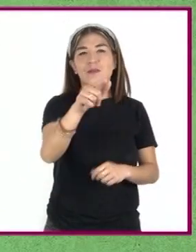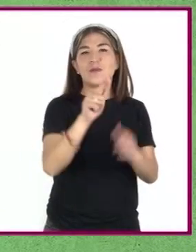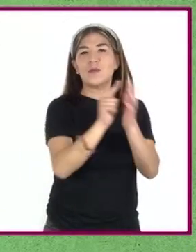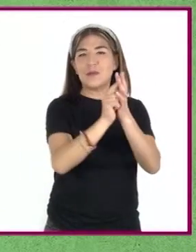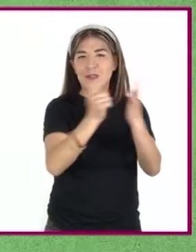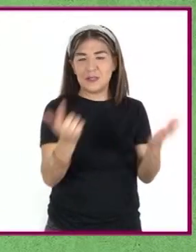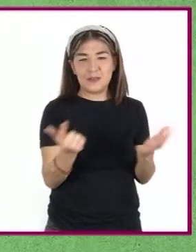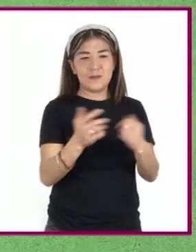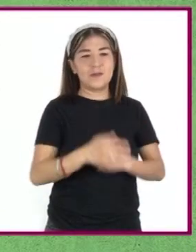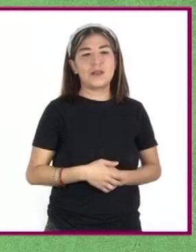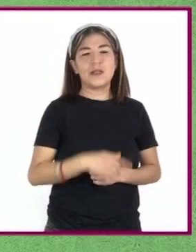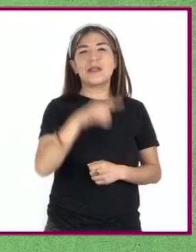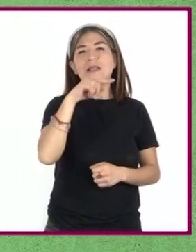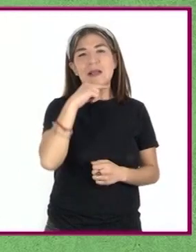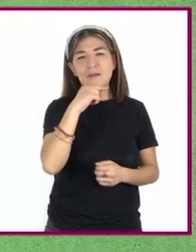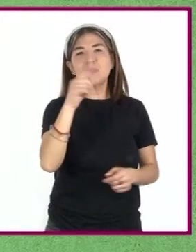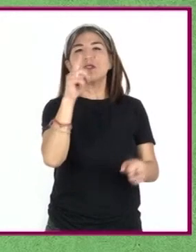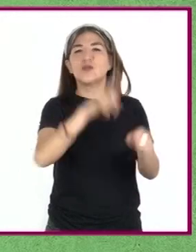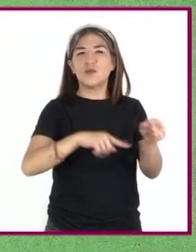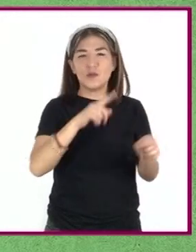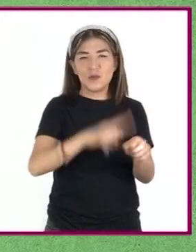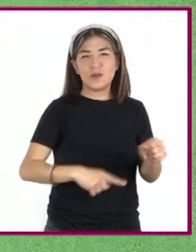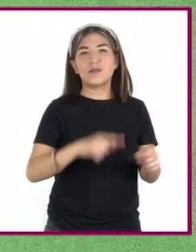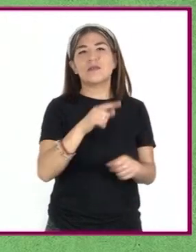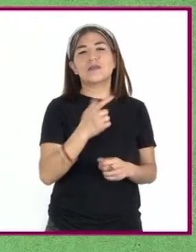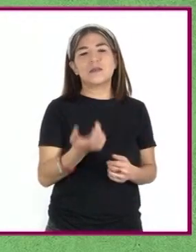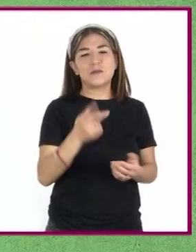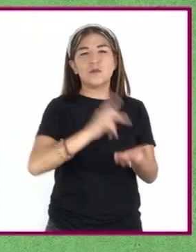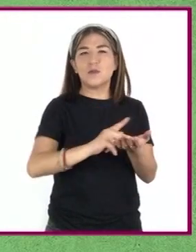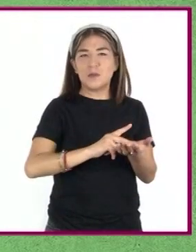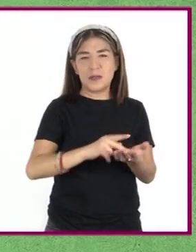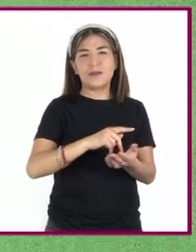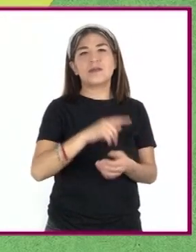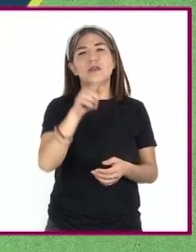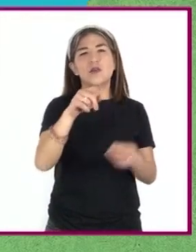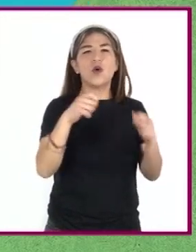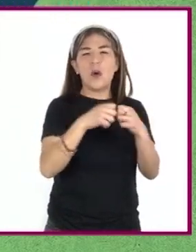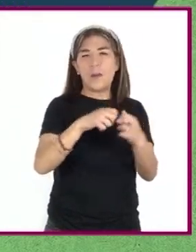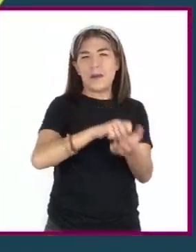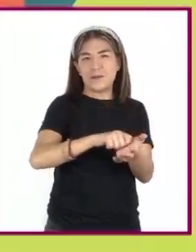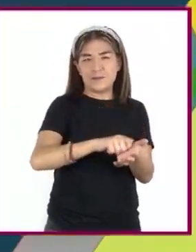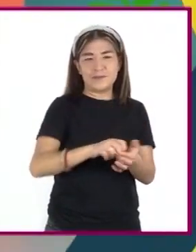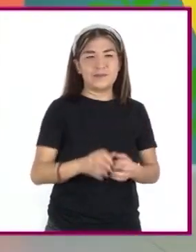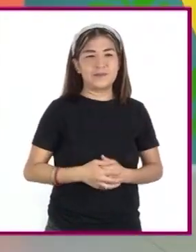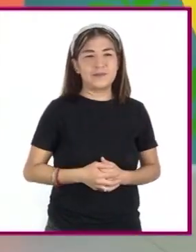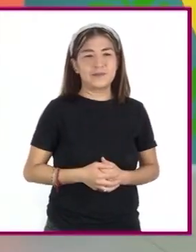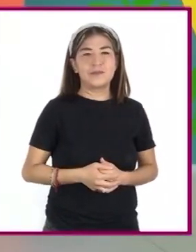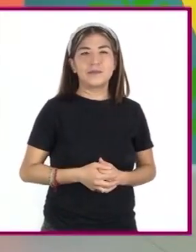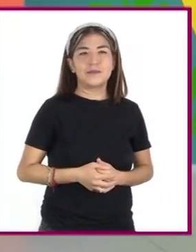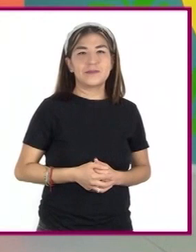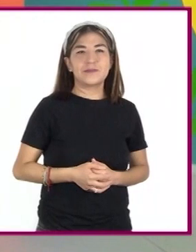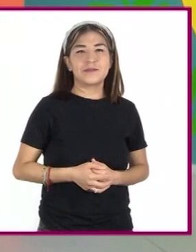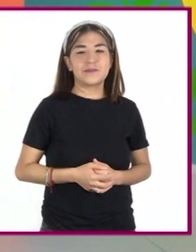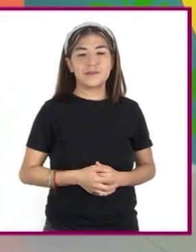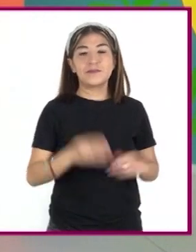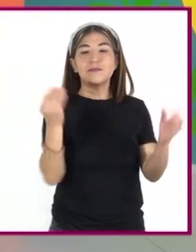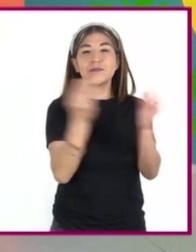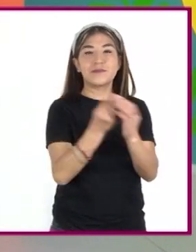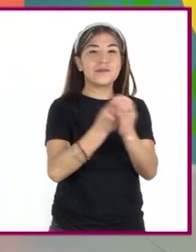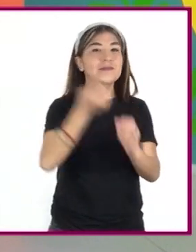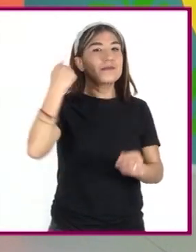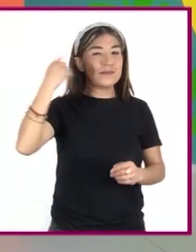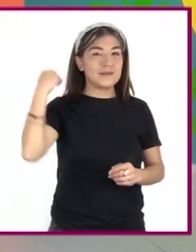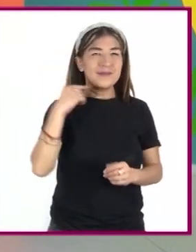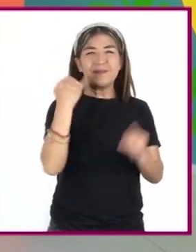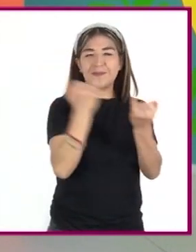texto, bolígrafo, colores, lápiz y borrador. Y como en todas las sesiones,